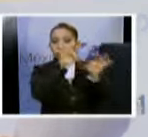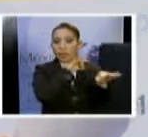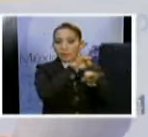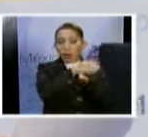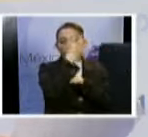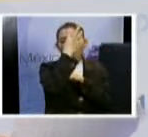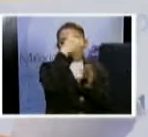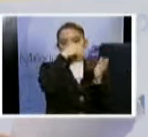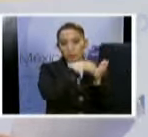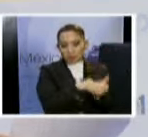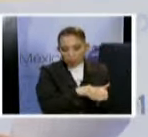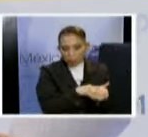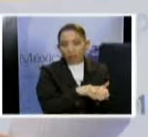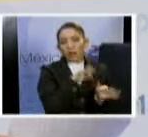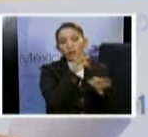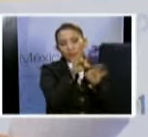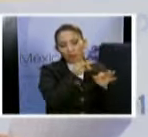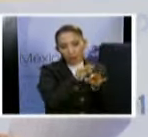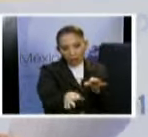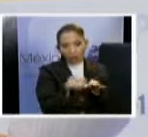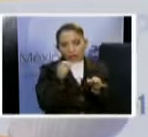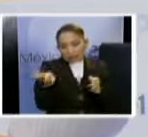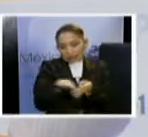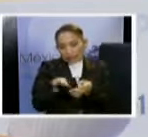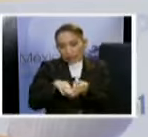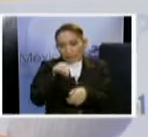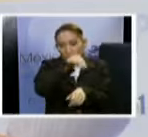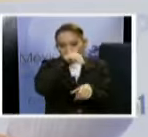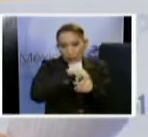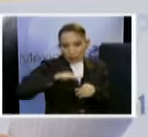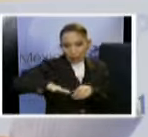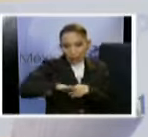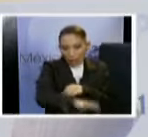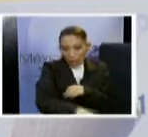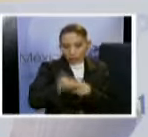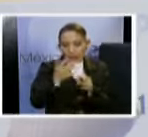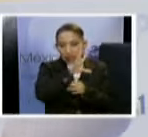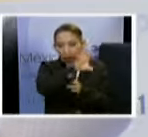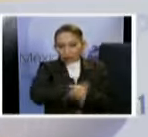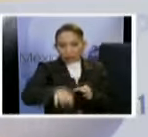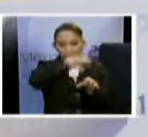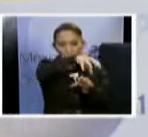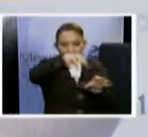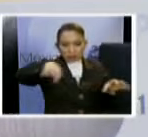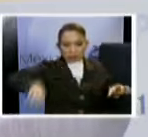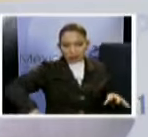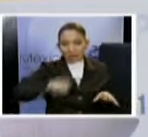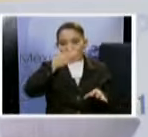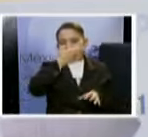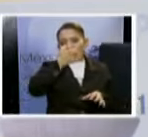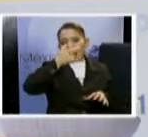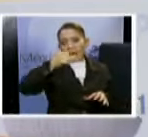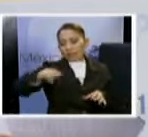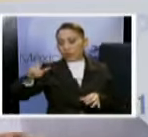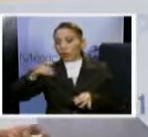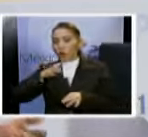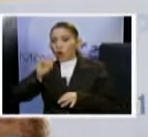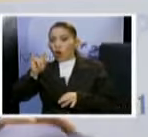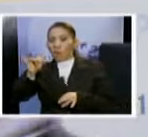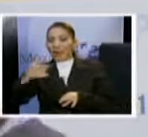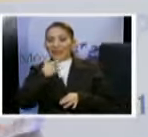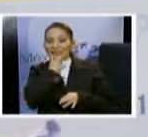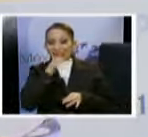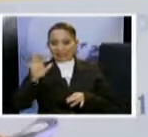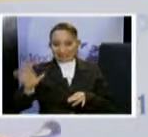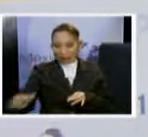cuales 4,000 laboraron en la circunscripción de Montreal, distribuidos en 500 granjas. En Columbia Británica, por mencionar otro